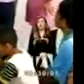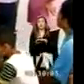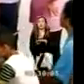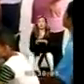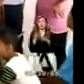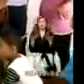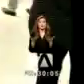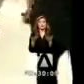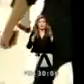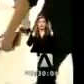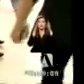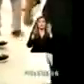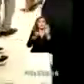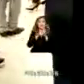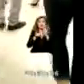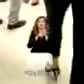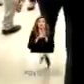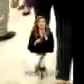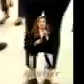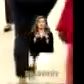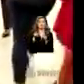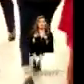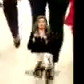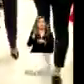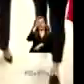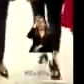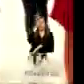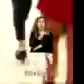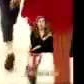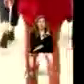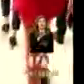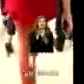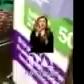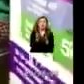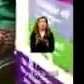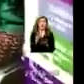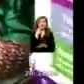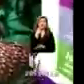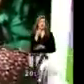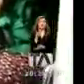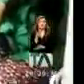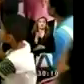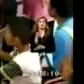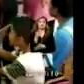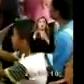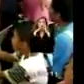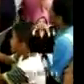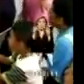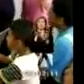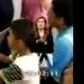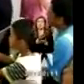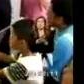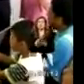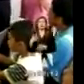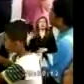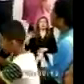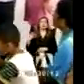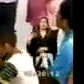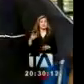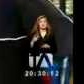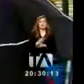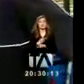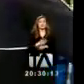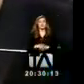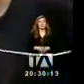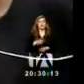traduce en mala atención. Y la gente, como sucede en el hospital de Durán, también pondera, comprende y se tranquiliza. Pero reclama cuando la situación es extrema.